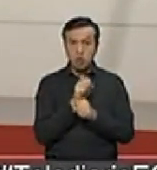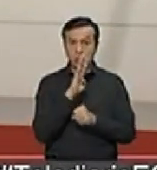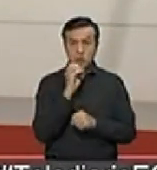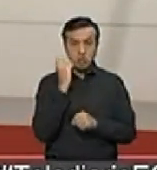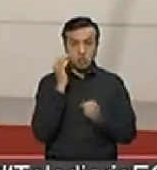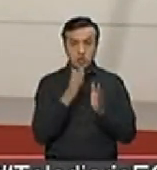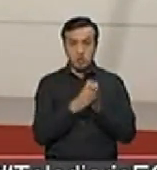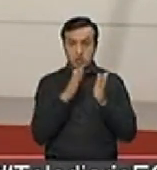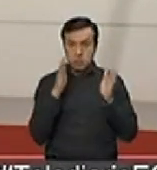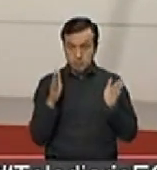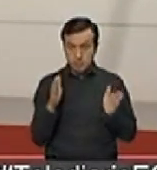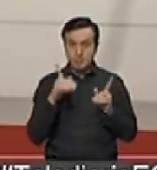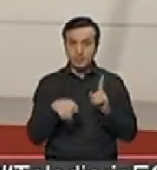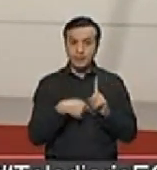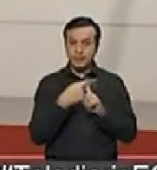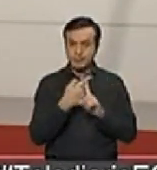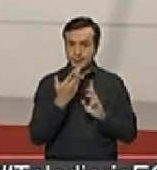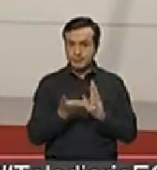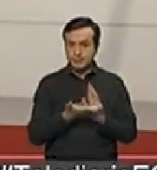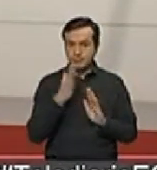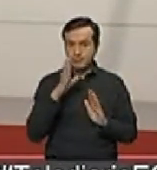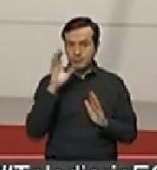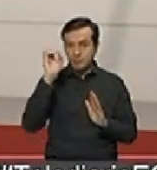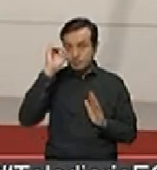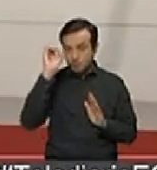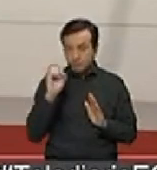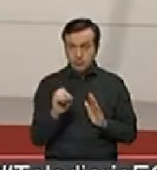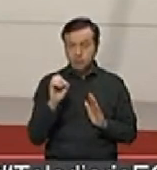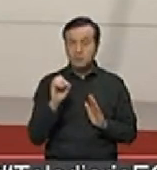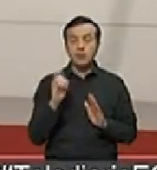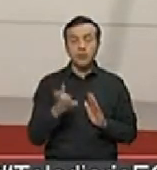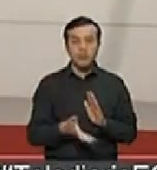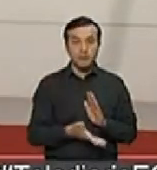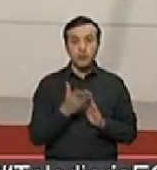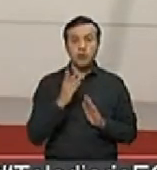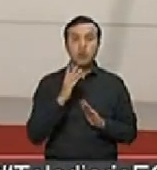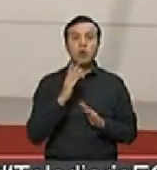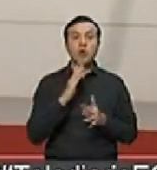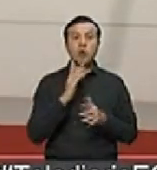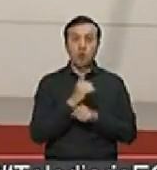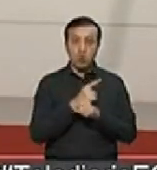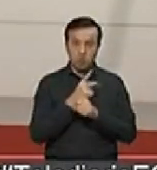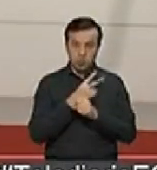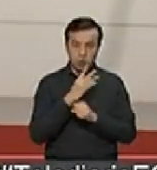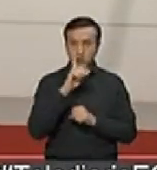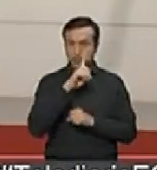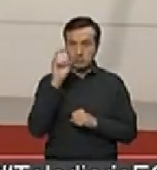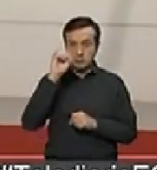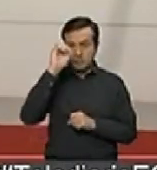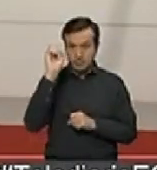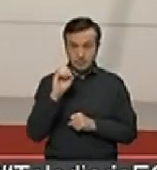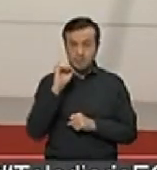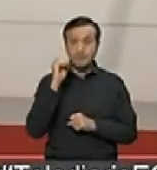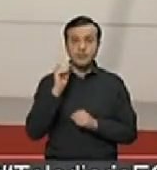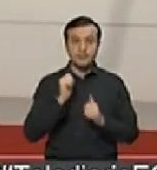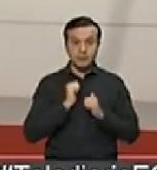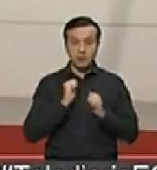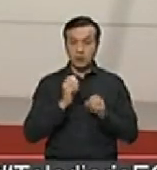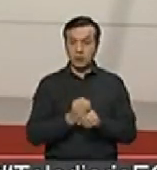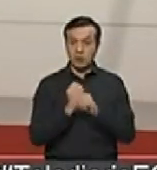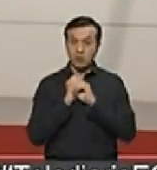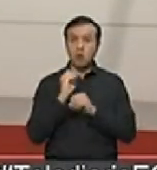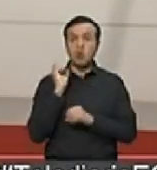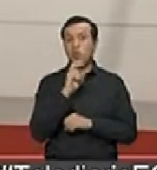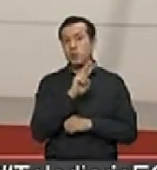horas, tendrán los recargos establecidos, que son 50% de recargo para horas suplementarias, 100% de recargo en días de descanso obligatorio